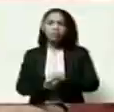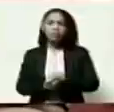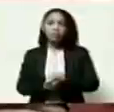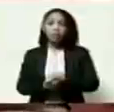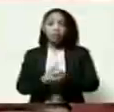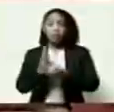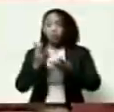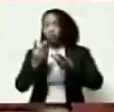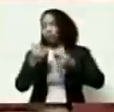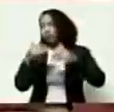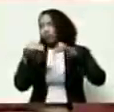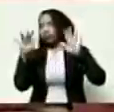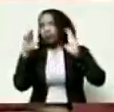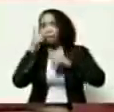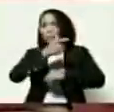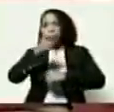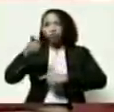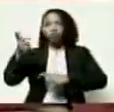Innumerables casos.